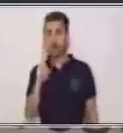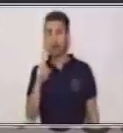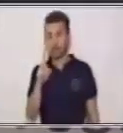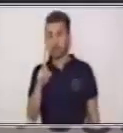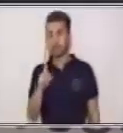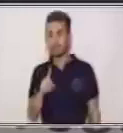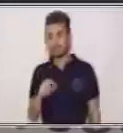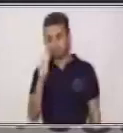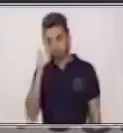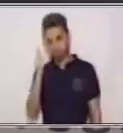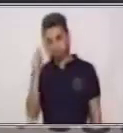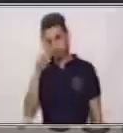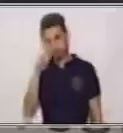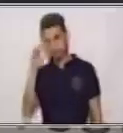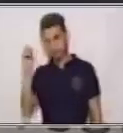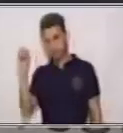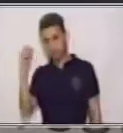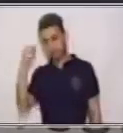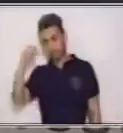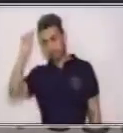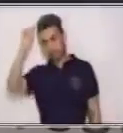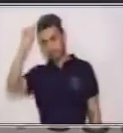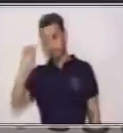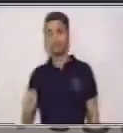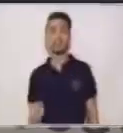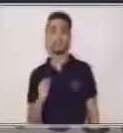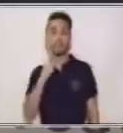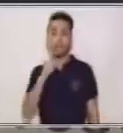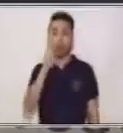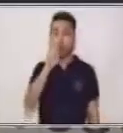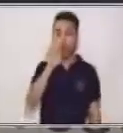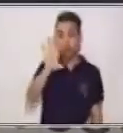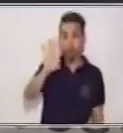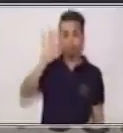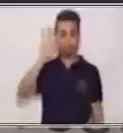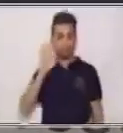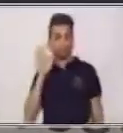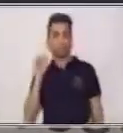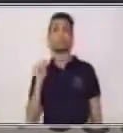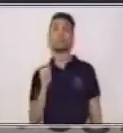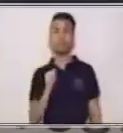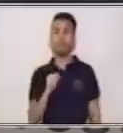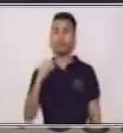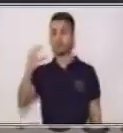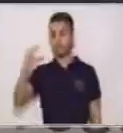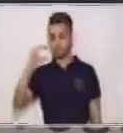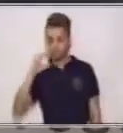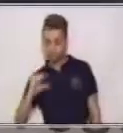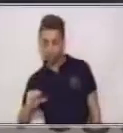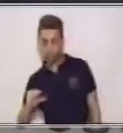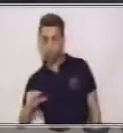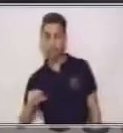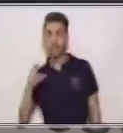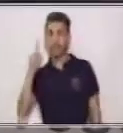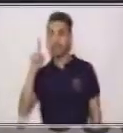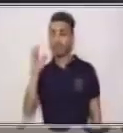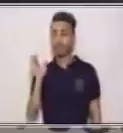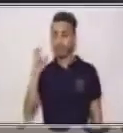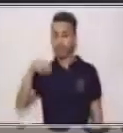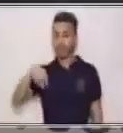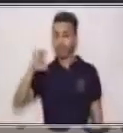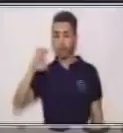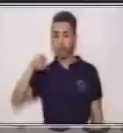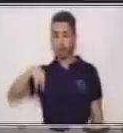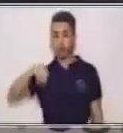¡Excelente! 100 puntos para ti. Es solamente una pieza. Ahora, vamos con la otra parte, que es el